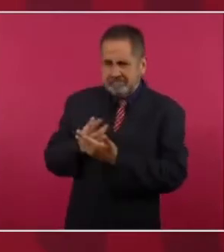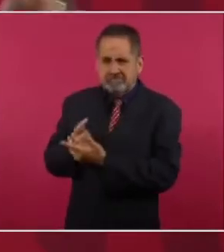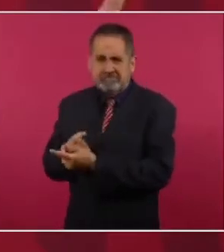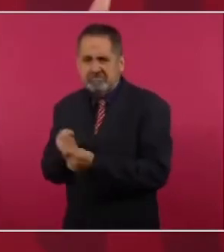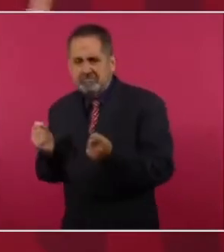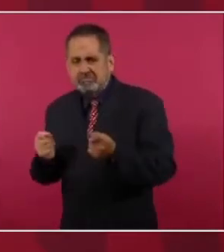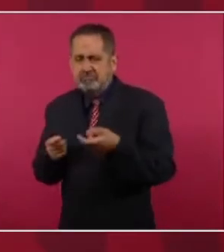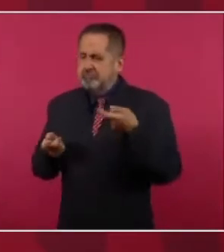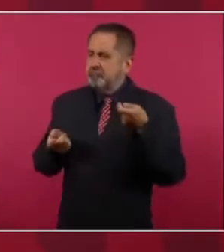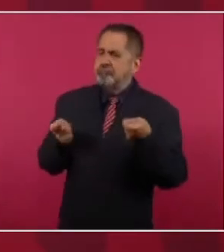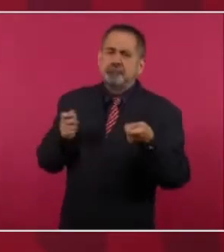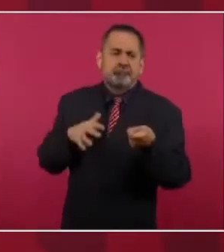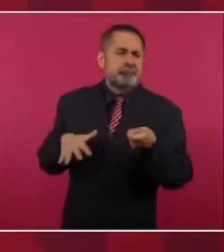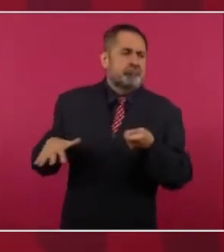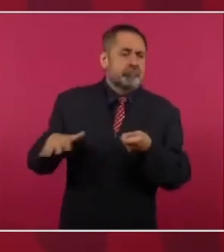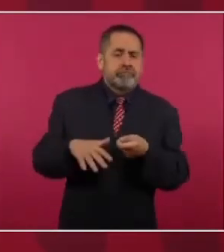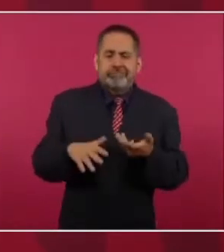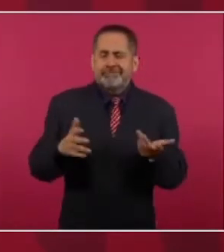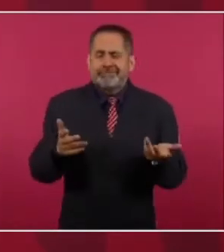para manipular